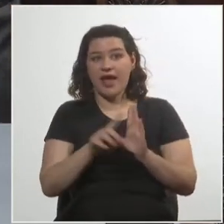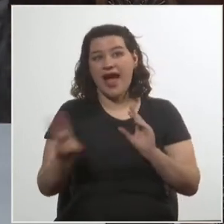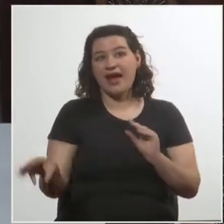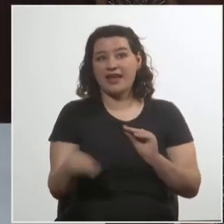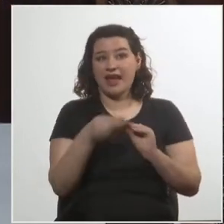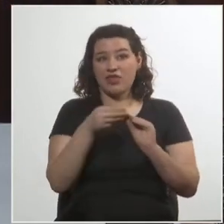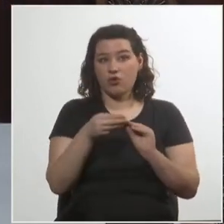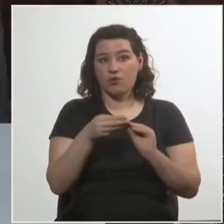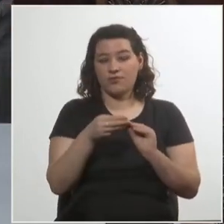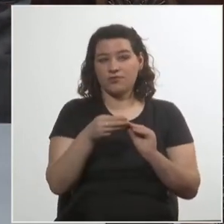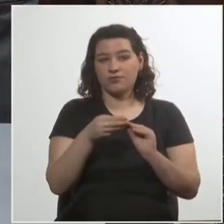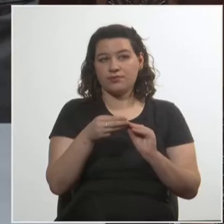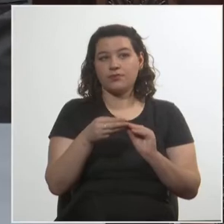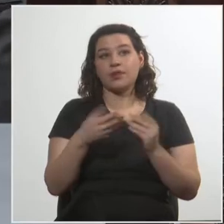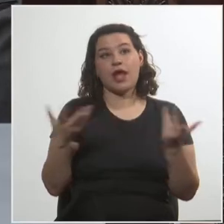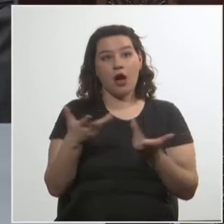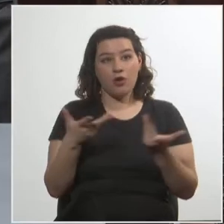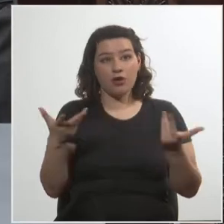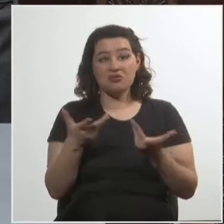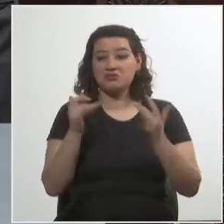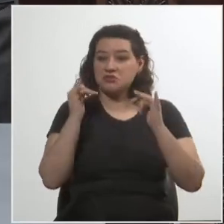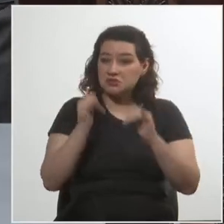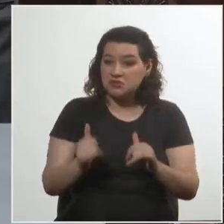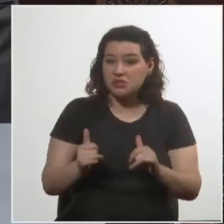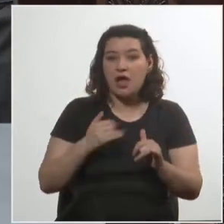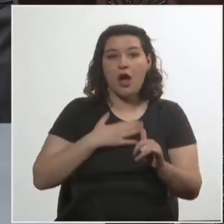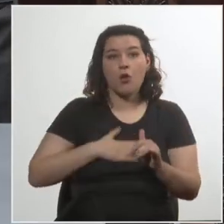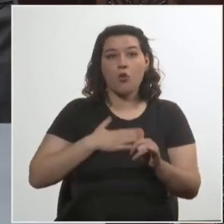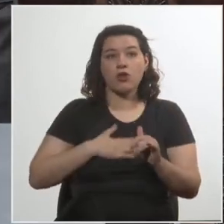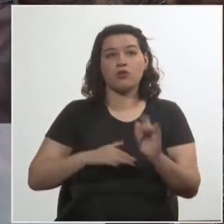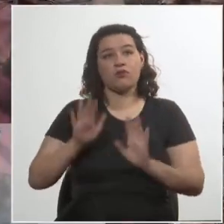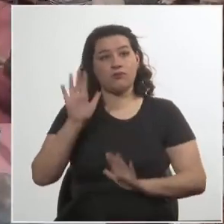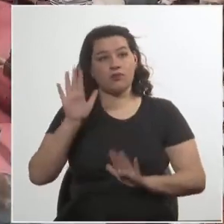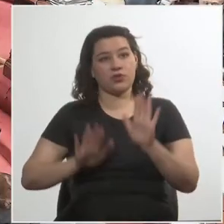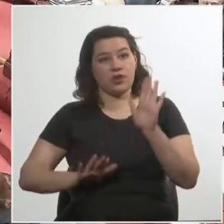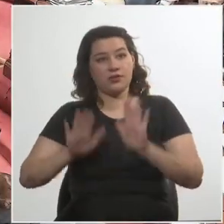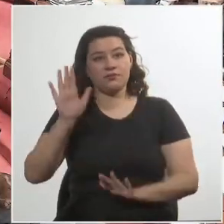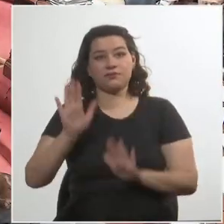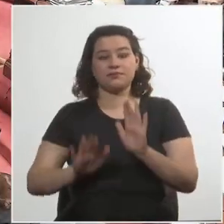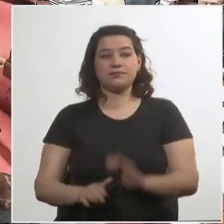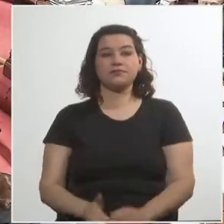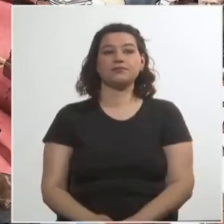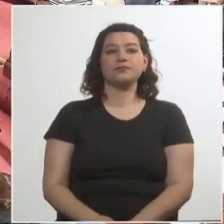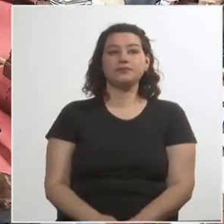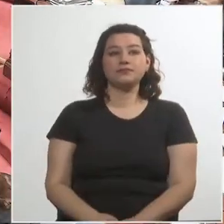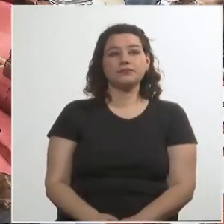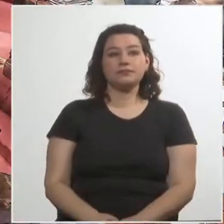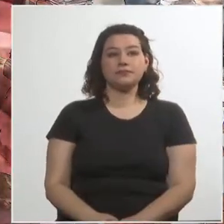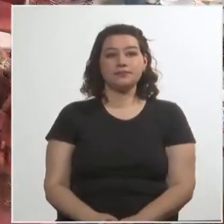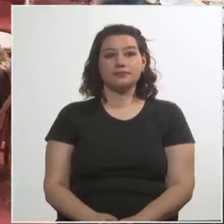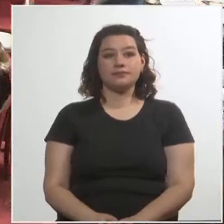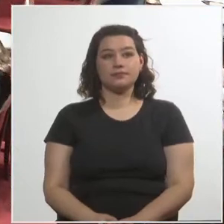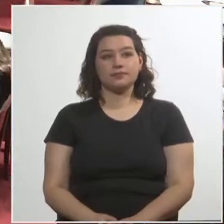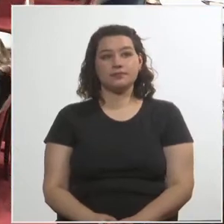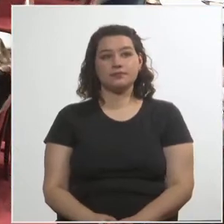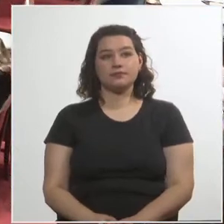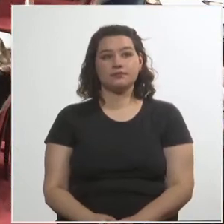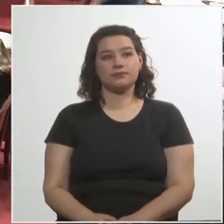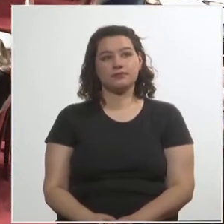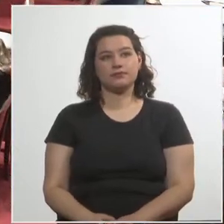agregado procedemos a votar el artículo séptimo por la afirmativa sirvan ser expresar